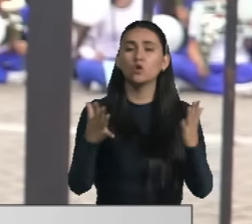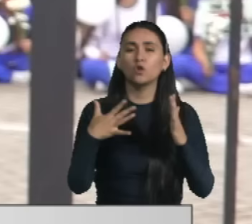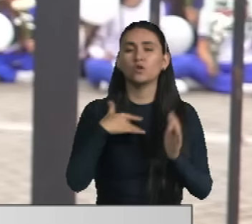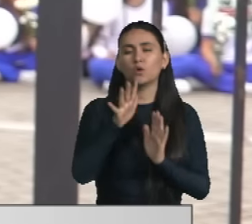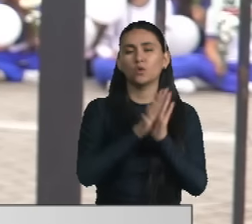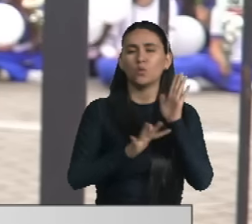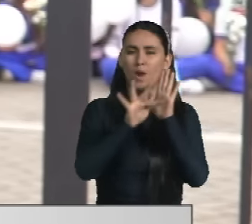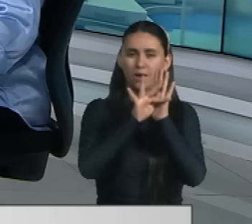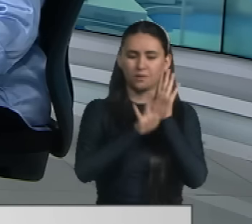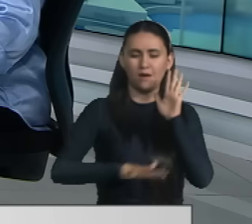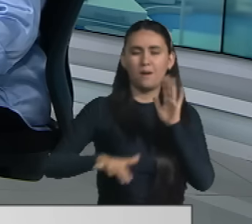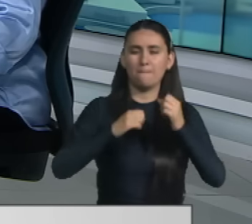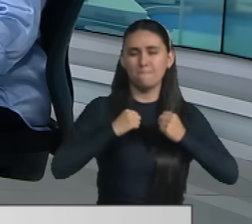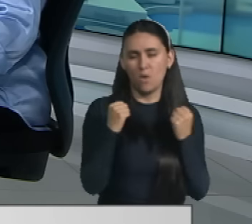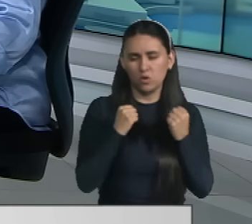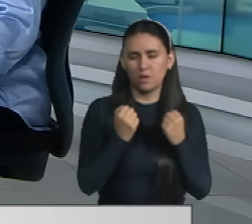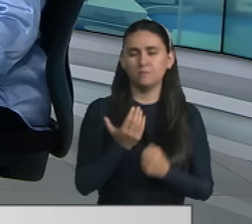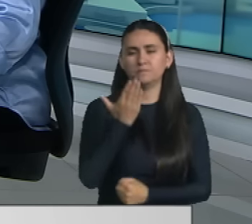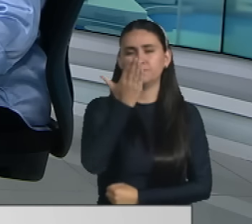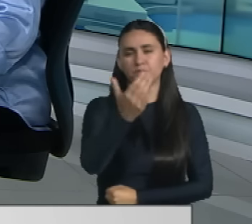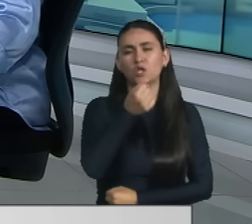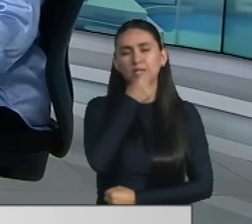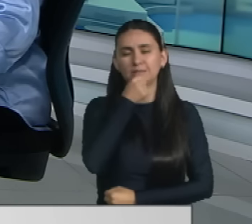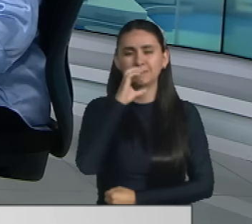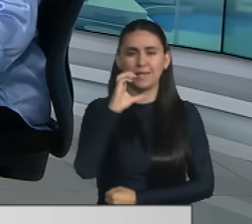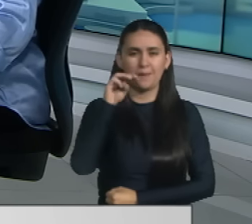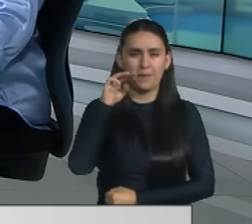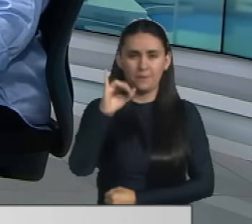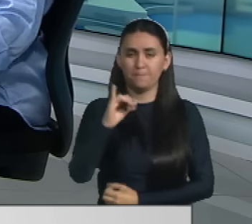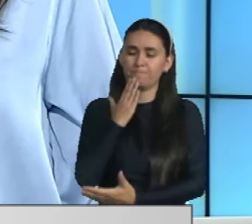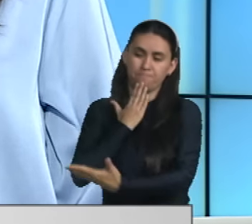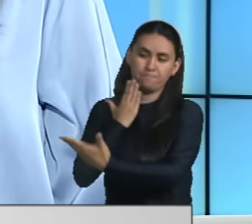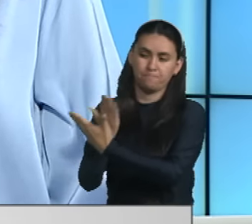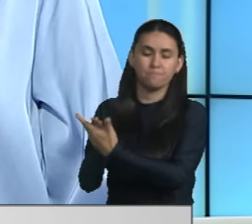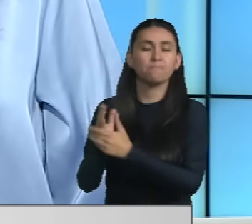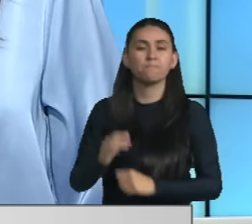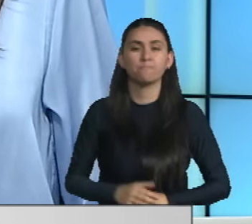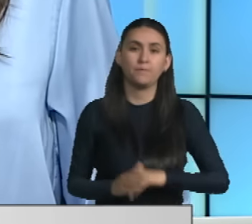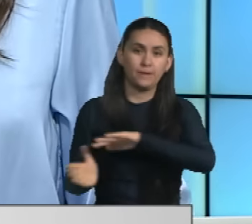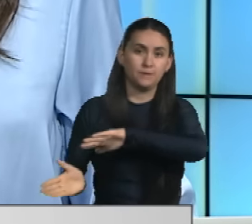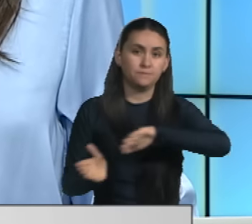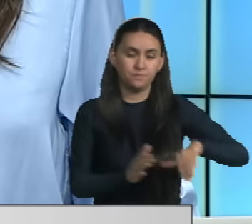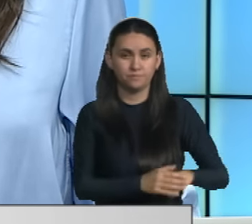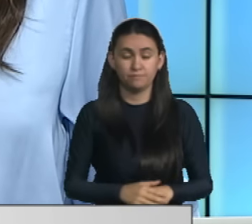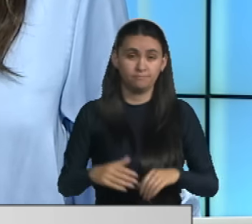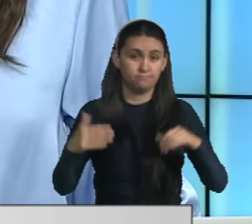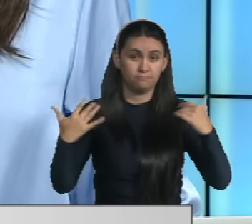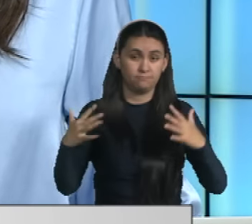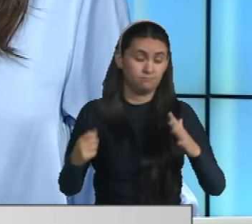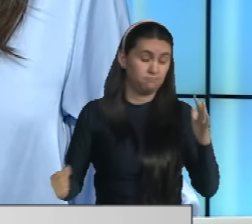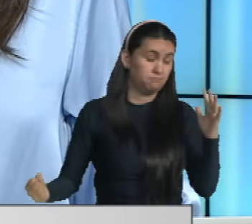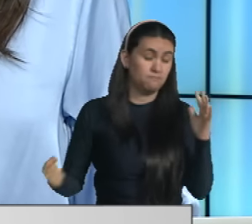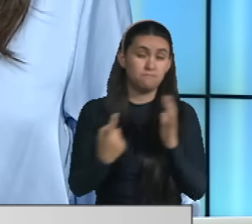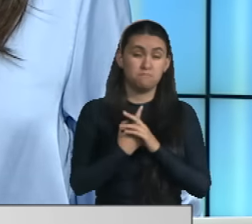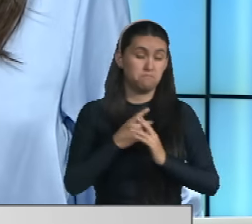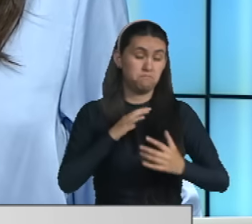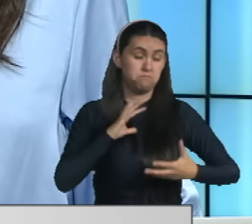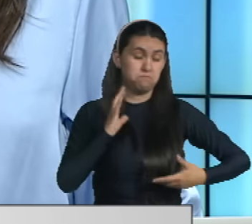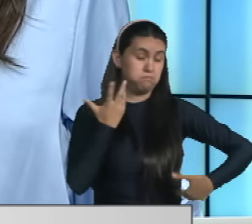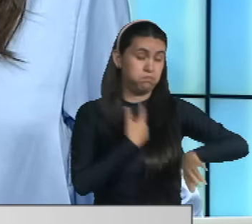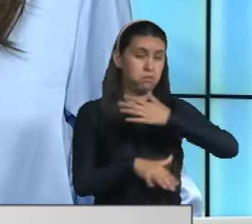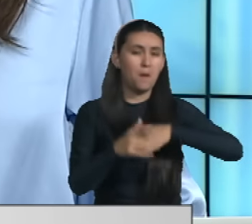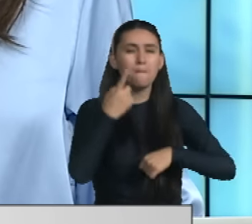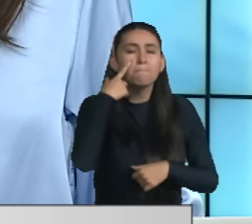el sur de Bogotá, Nicolás Romero, Noticentro 1 CMI. Nicolás, muchísimas gracias. Y estalló una aguda polémica por los